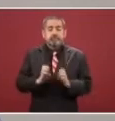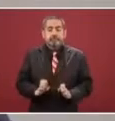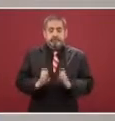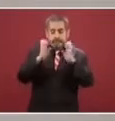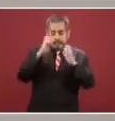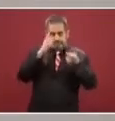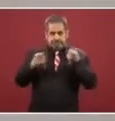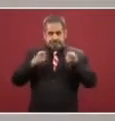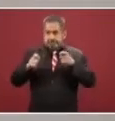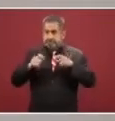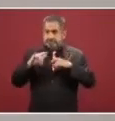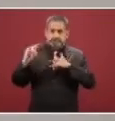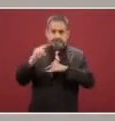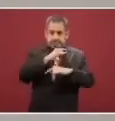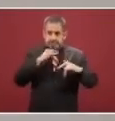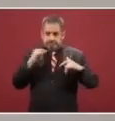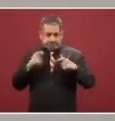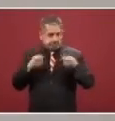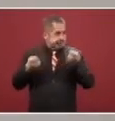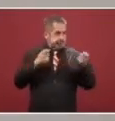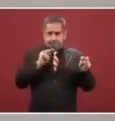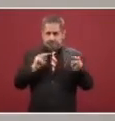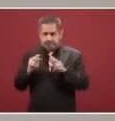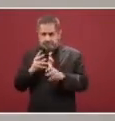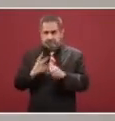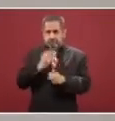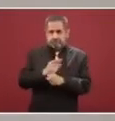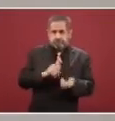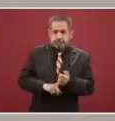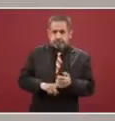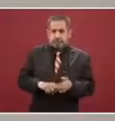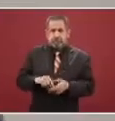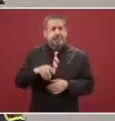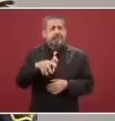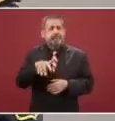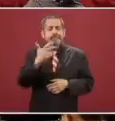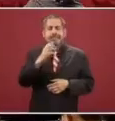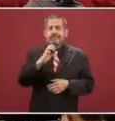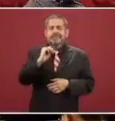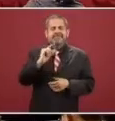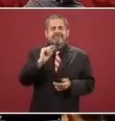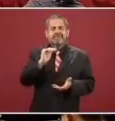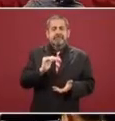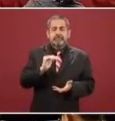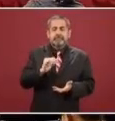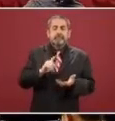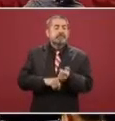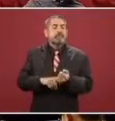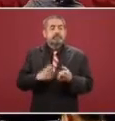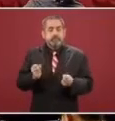estamos hablando de torres de control, con igual equipamiento, con una diferencia de 15 centímetros de altura, tenemos una diferencia de más